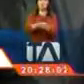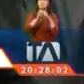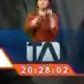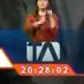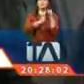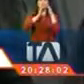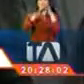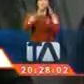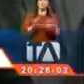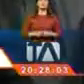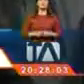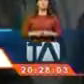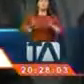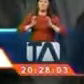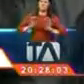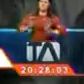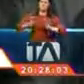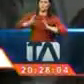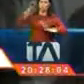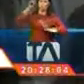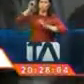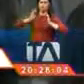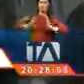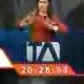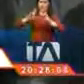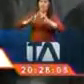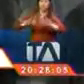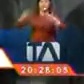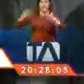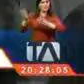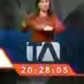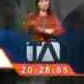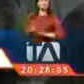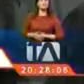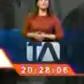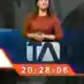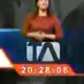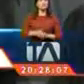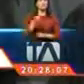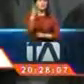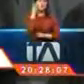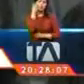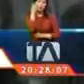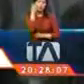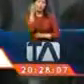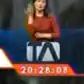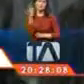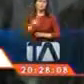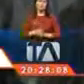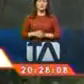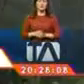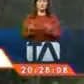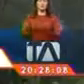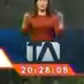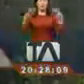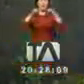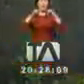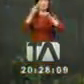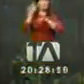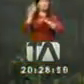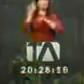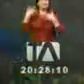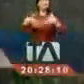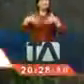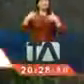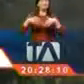no escatimará un esfuerzo para proporcionar a Tena esa comodidad que significa pues un puente de cuatro carriles. Para